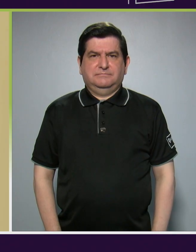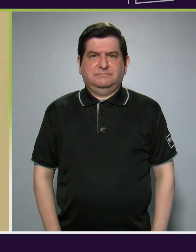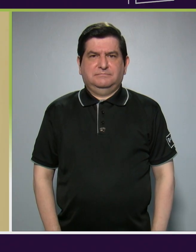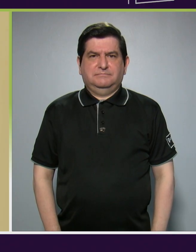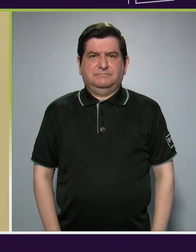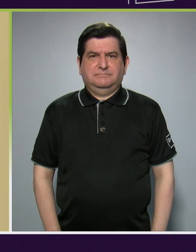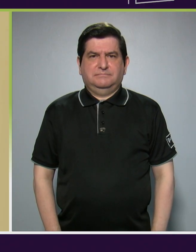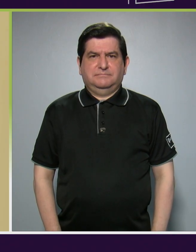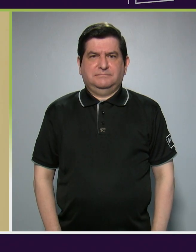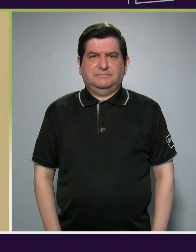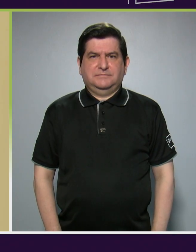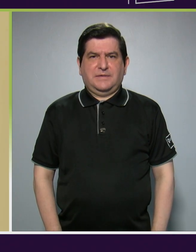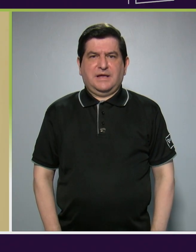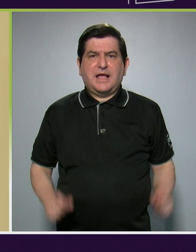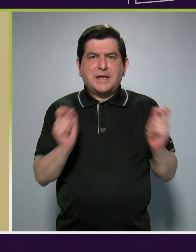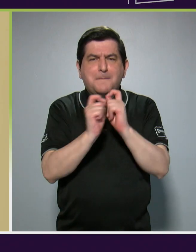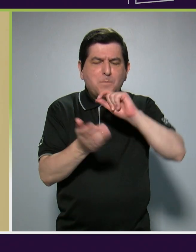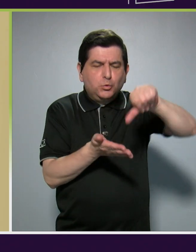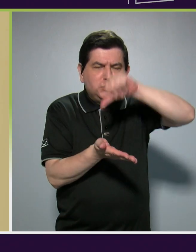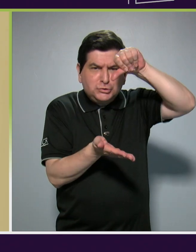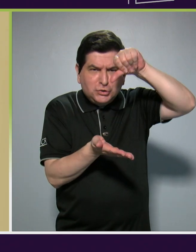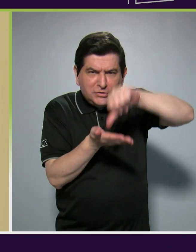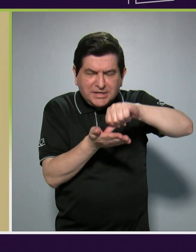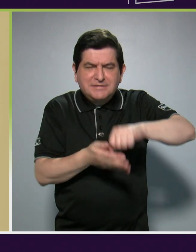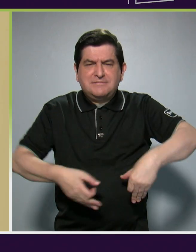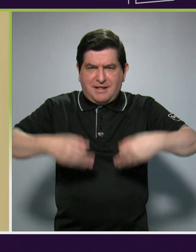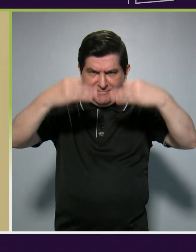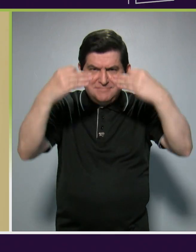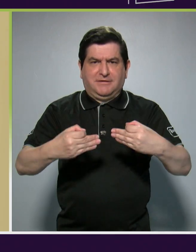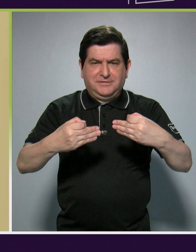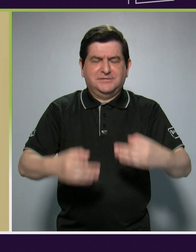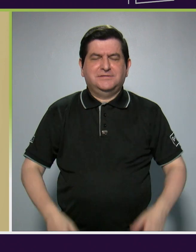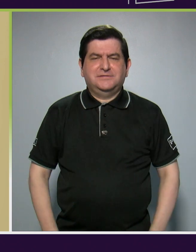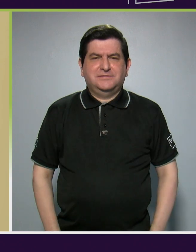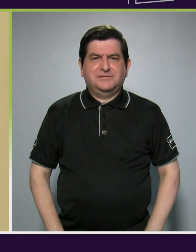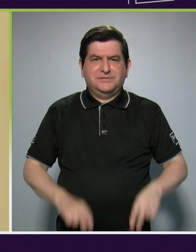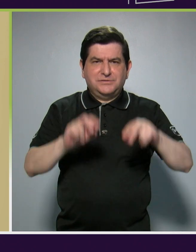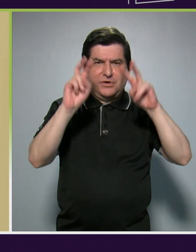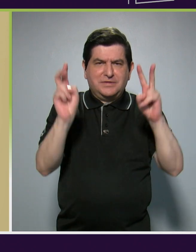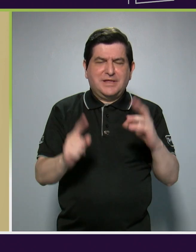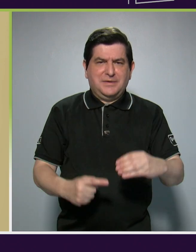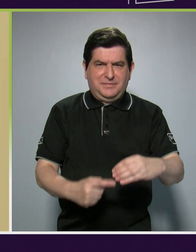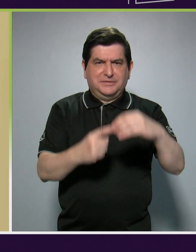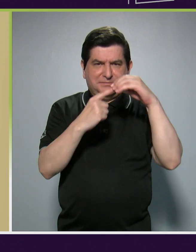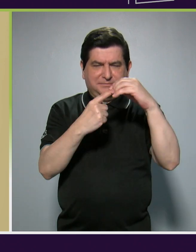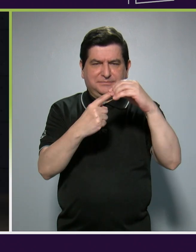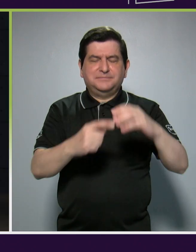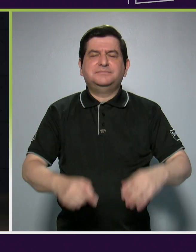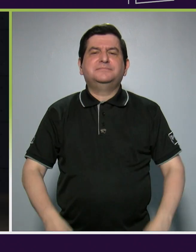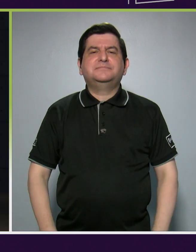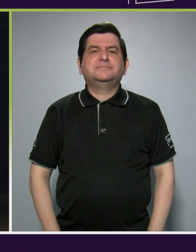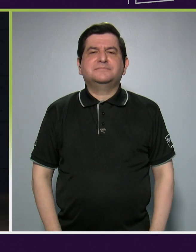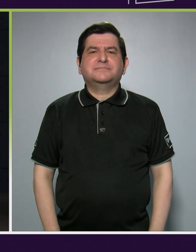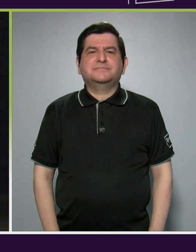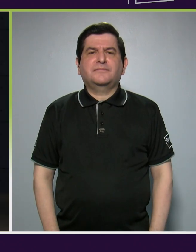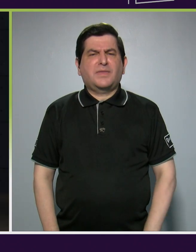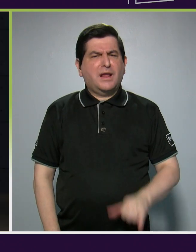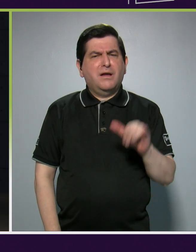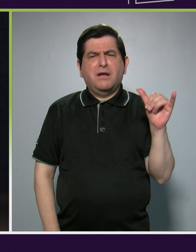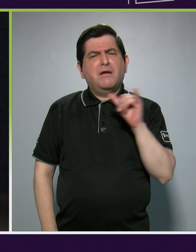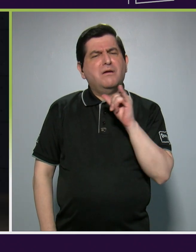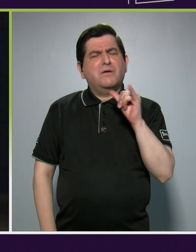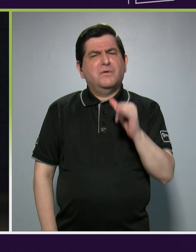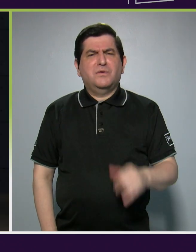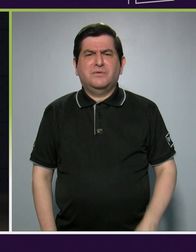la médula, por decirlo así, de la sentencia. Este es el tema principal de la sentencia. Y también,